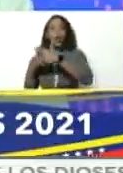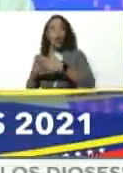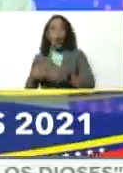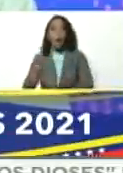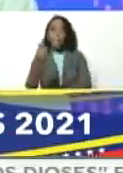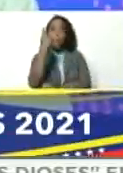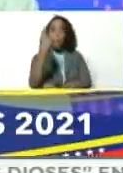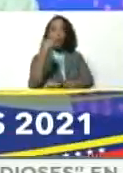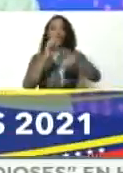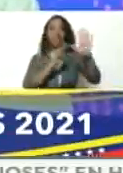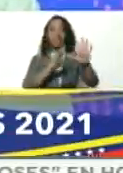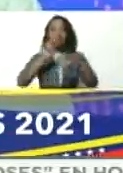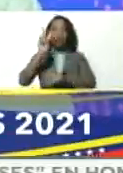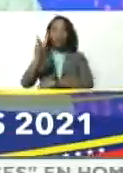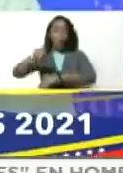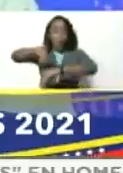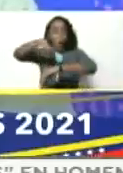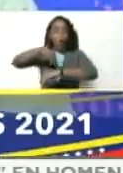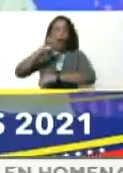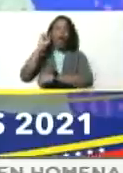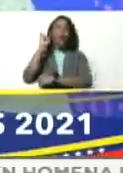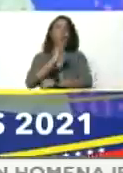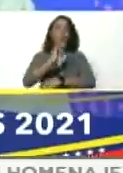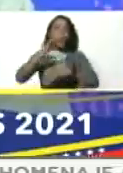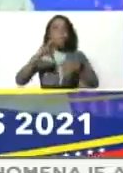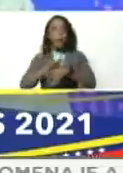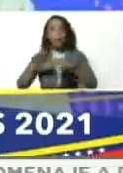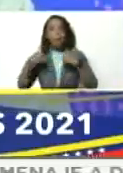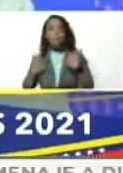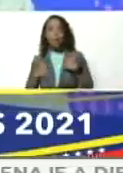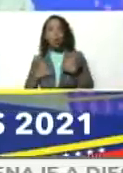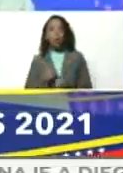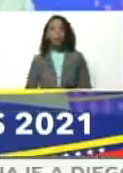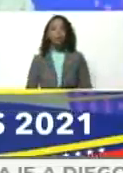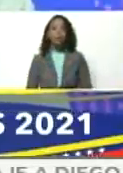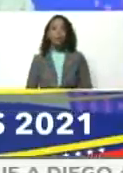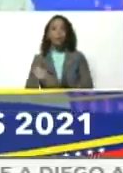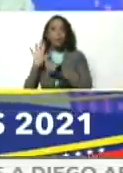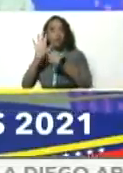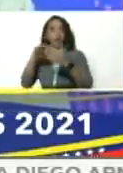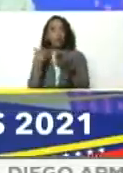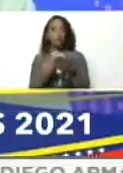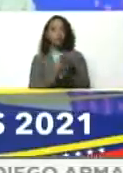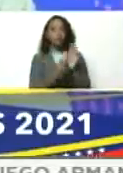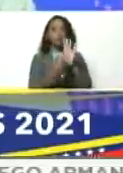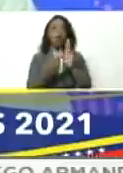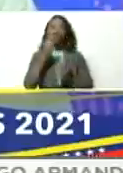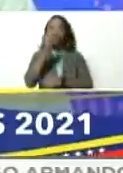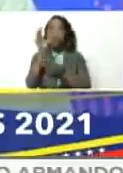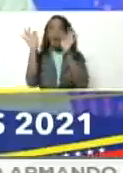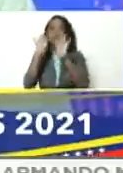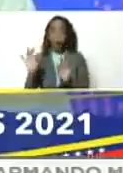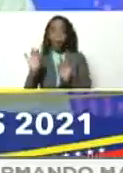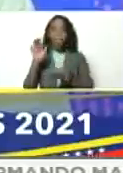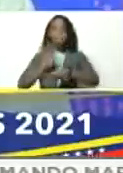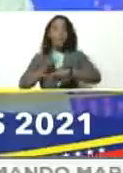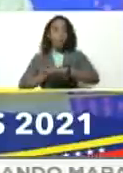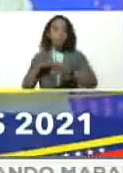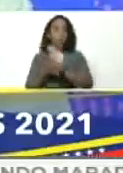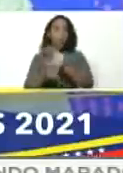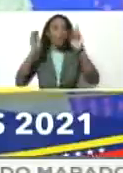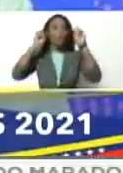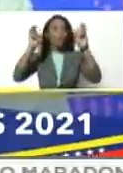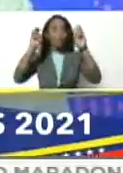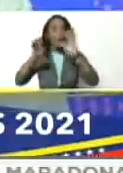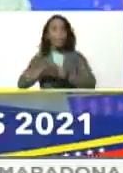primeras 72 horas, lunes, martes y miércoles, reflejaban en buena medida lo que pasó. Los titulares